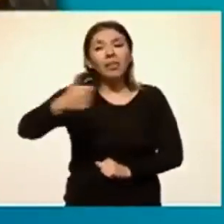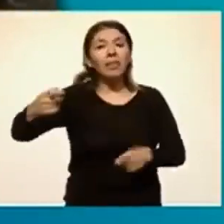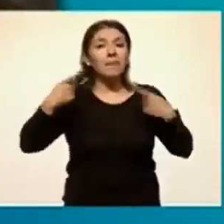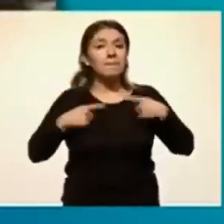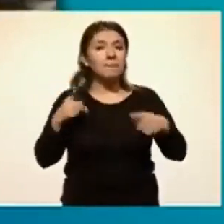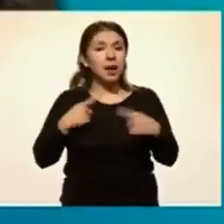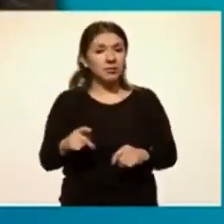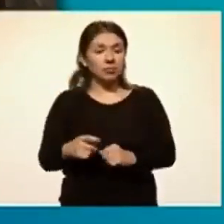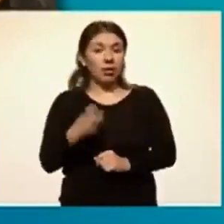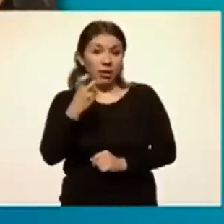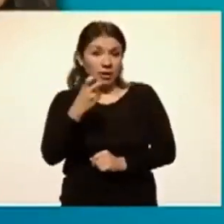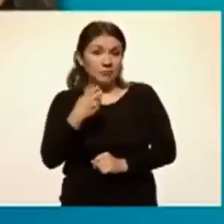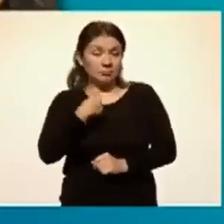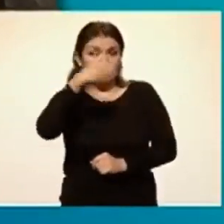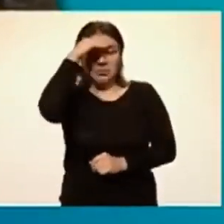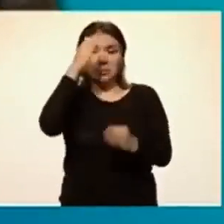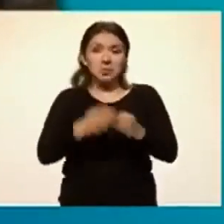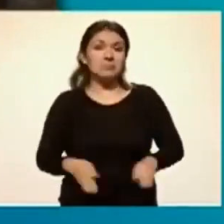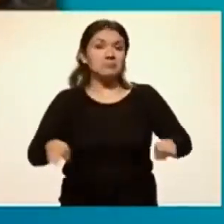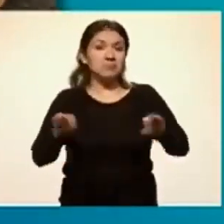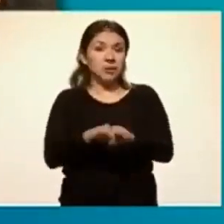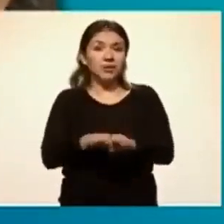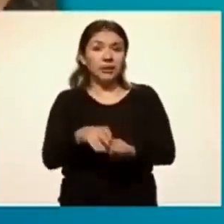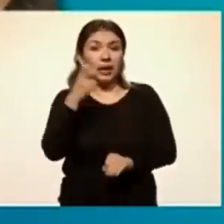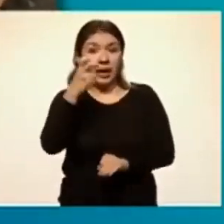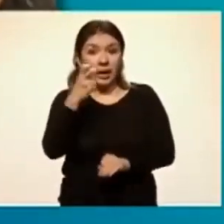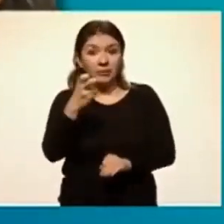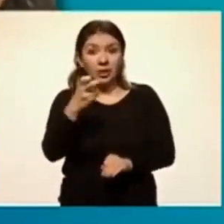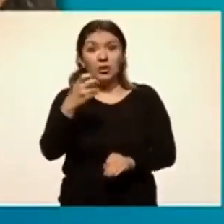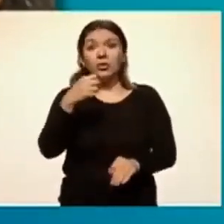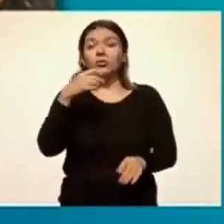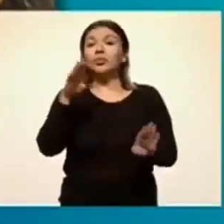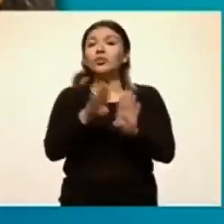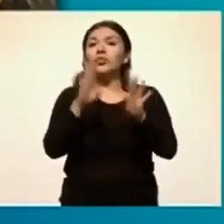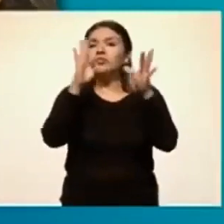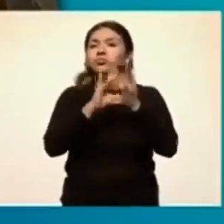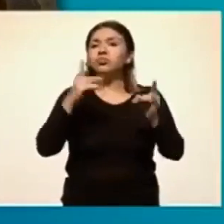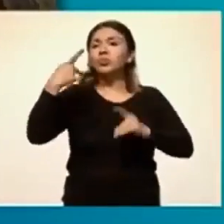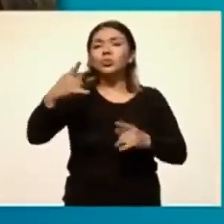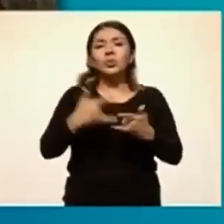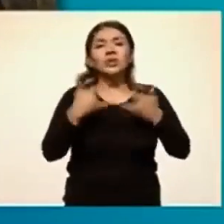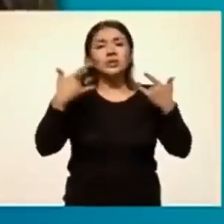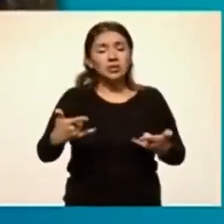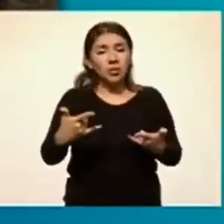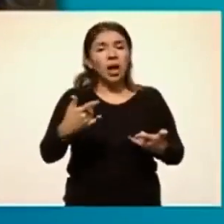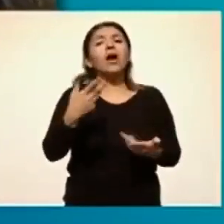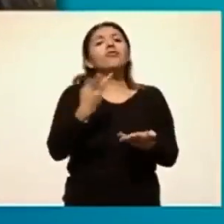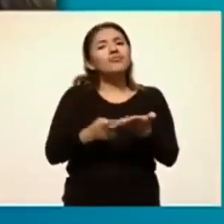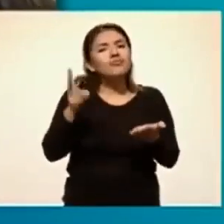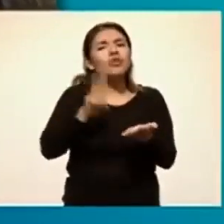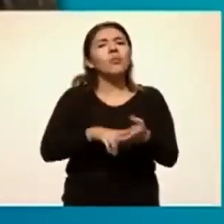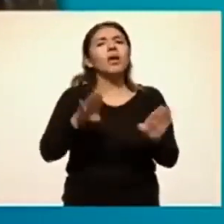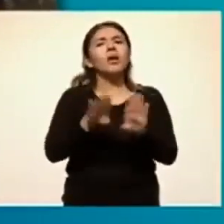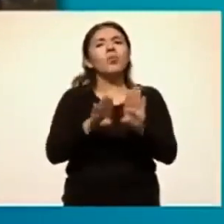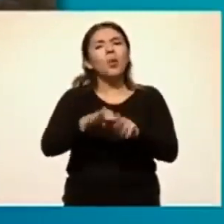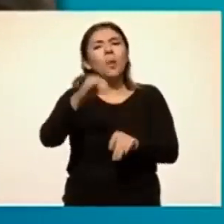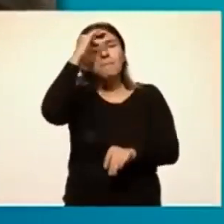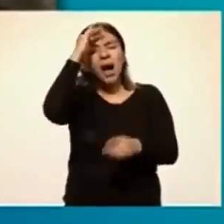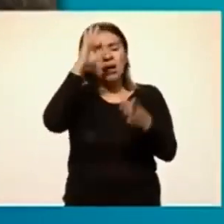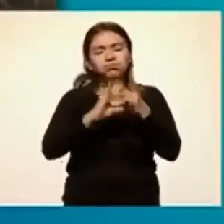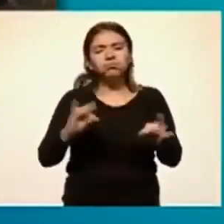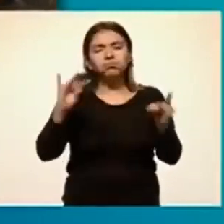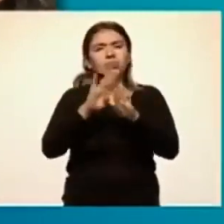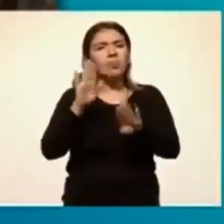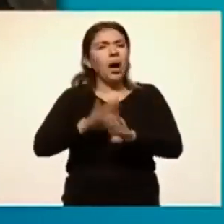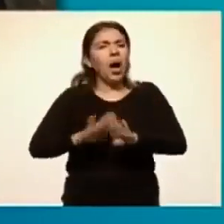¿no? Y por eso se me hace muy importante. Es autobiográfico totalmente, y además es una metáfora